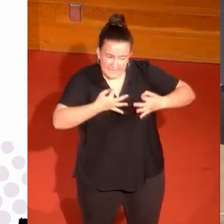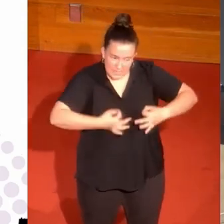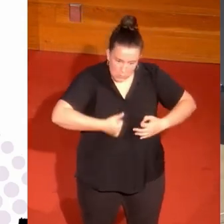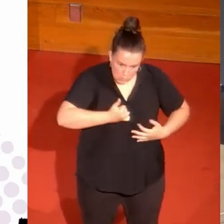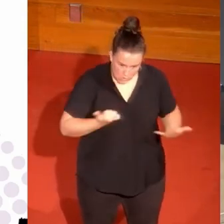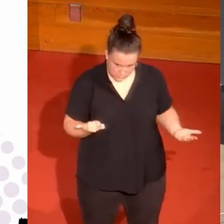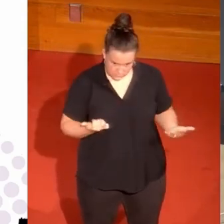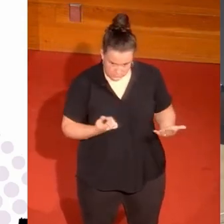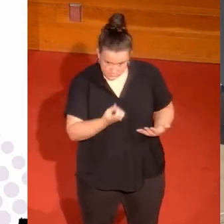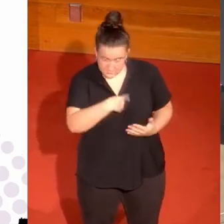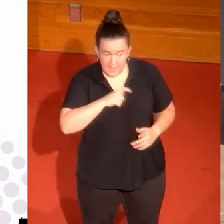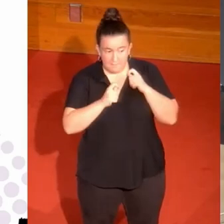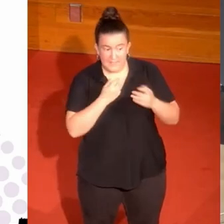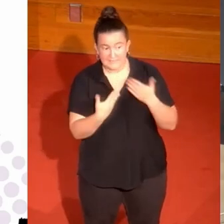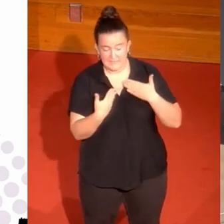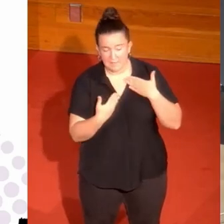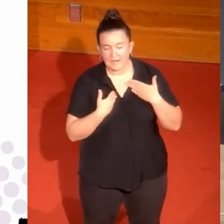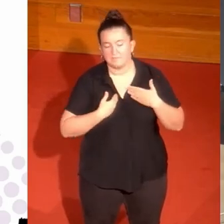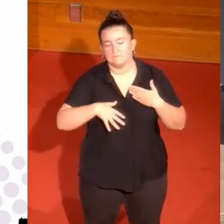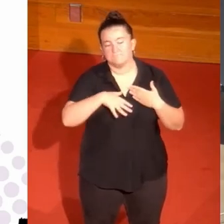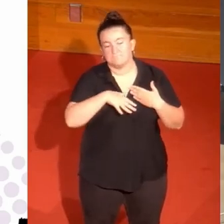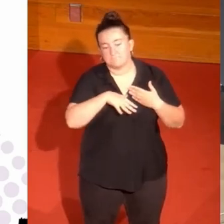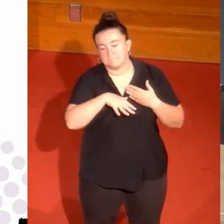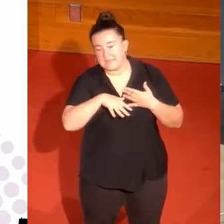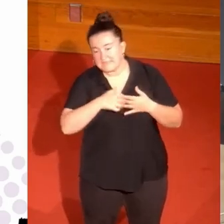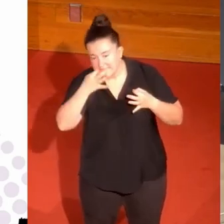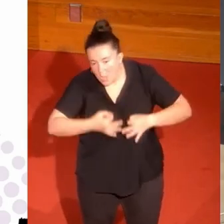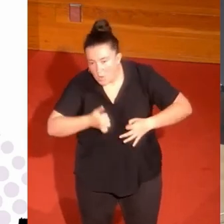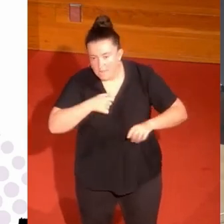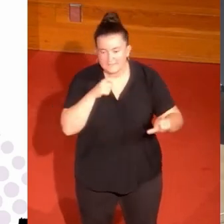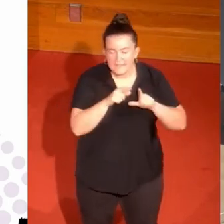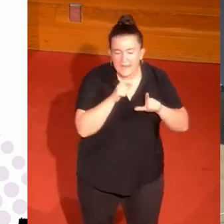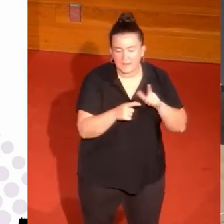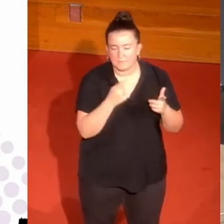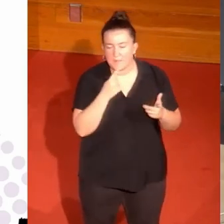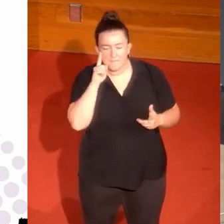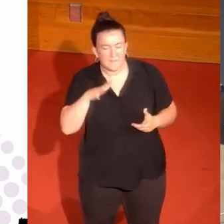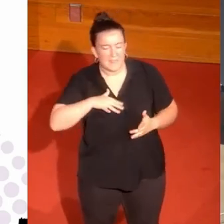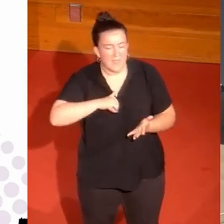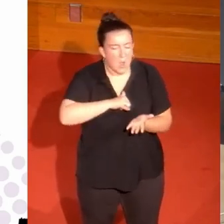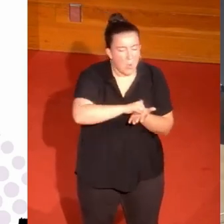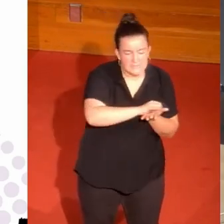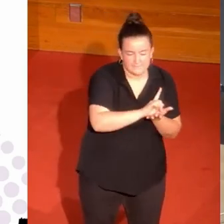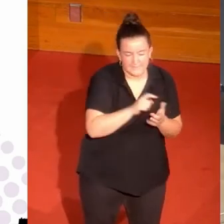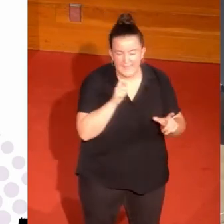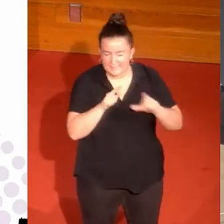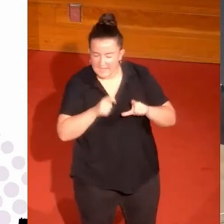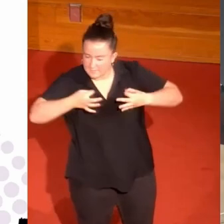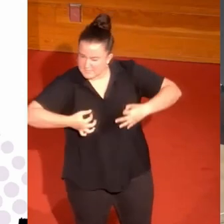eh con ellos para poder Eh pues parece como más segura que WhatsApp o que otras redes